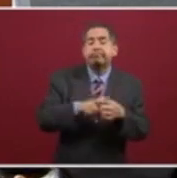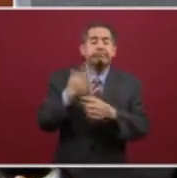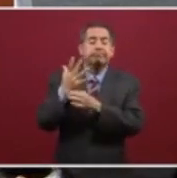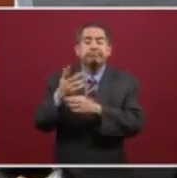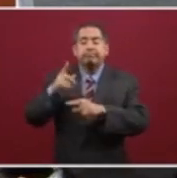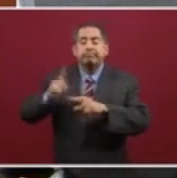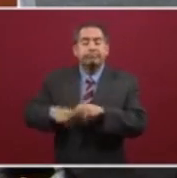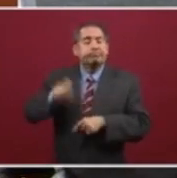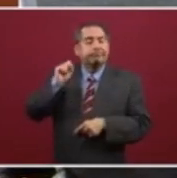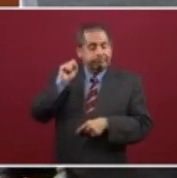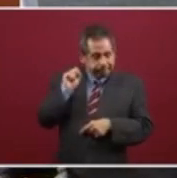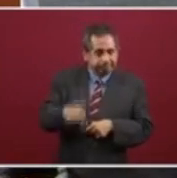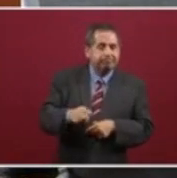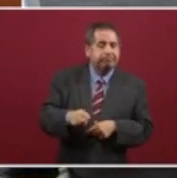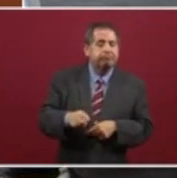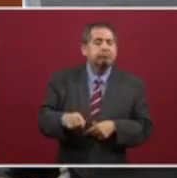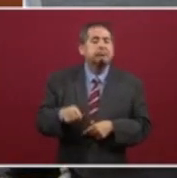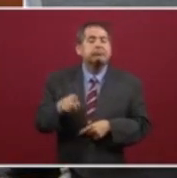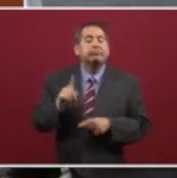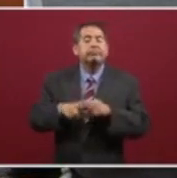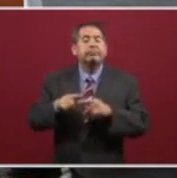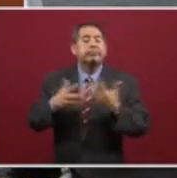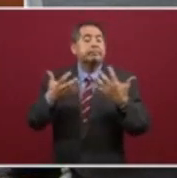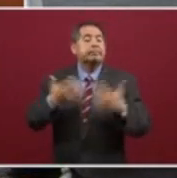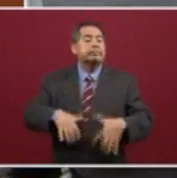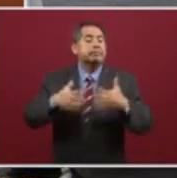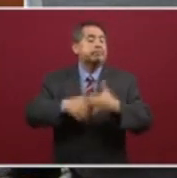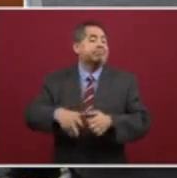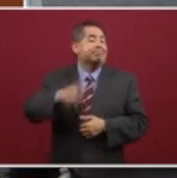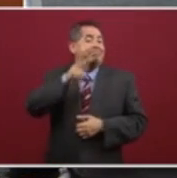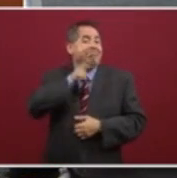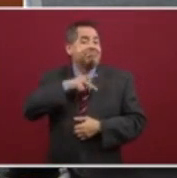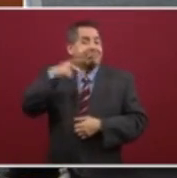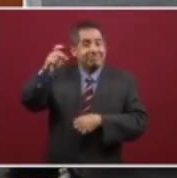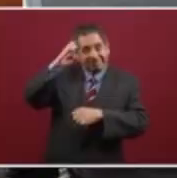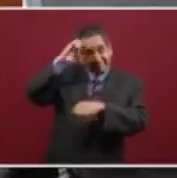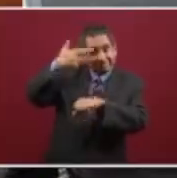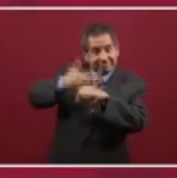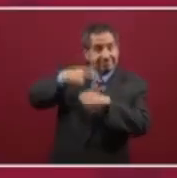los intereses de las compañías petroleras extranjeras,